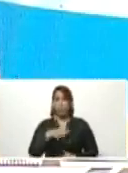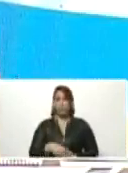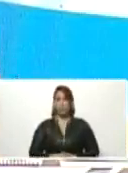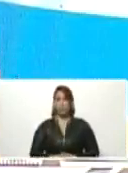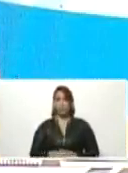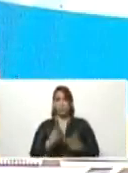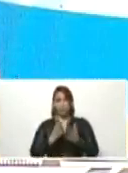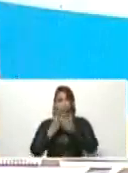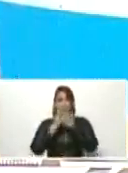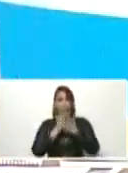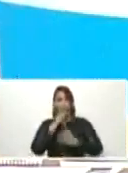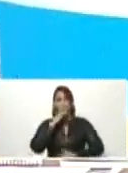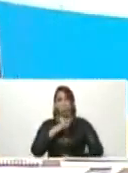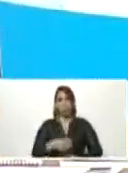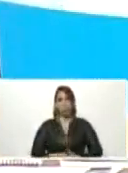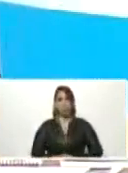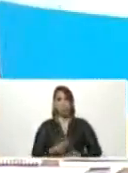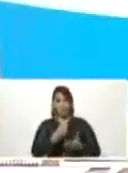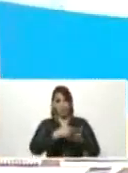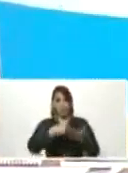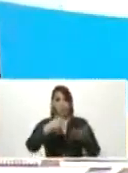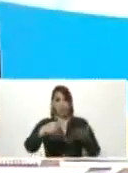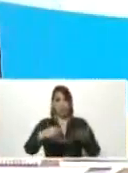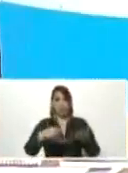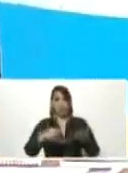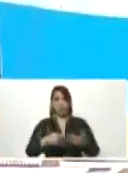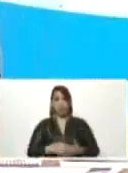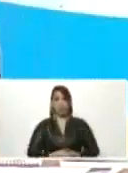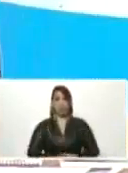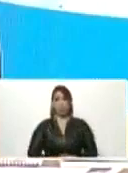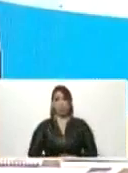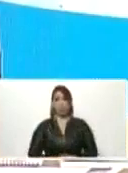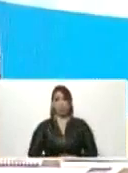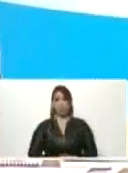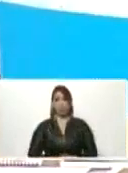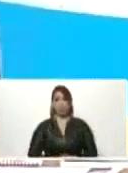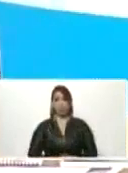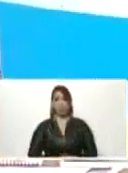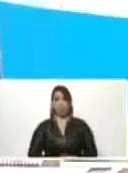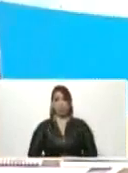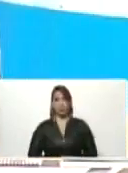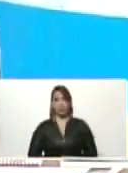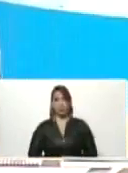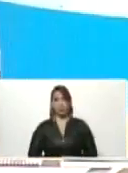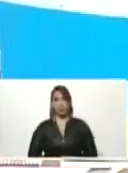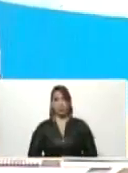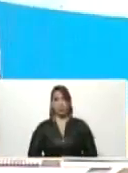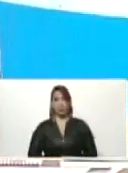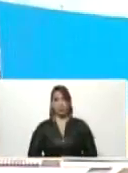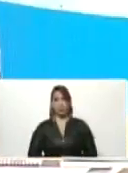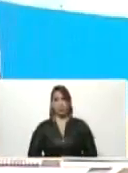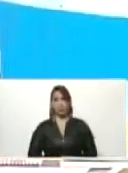tú eres estudioso de la historia. Escribes también, le metes a la pluma. Buen escritor, le mete bien a la pluma.